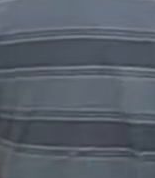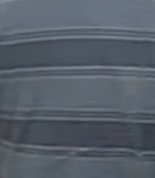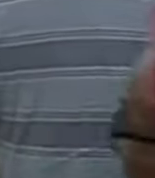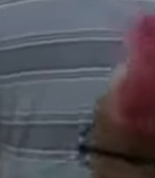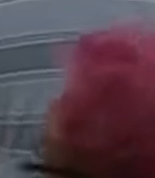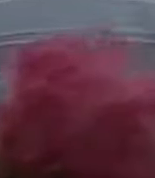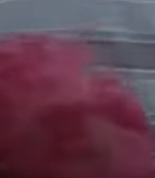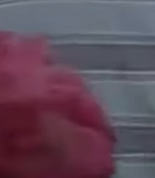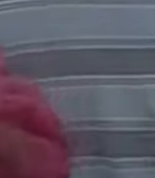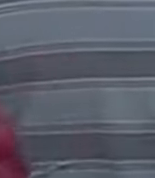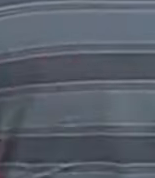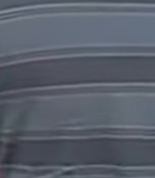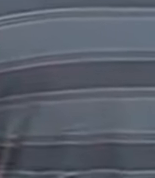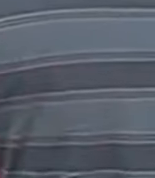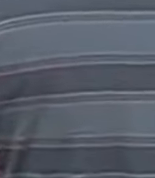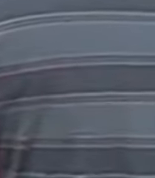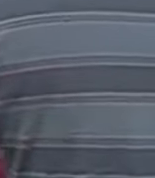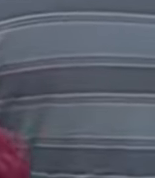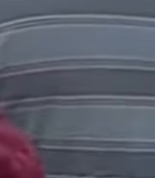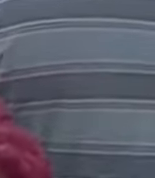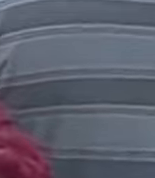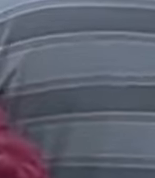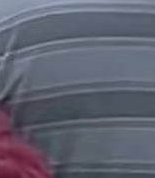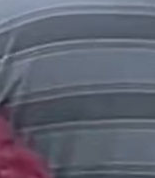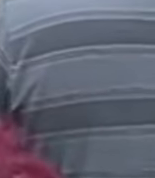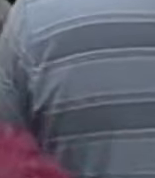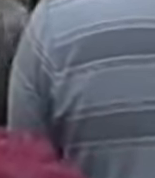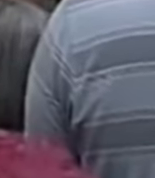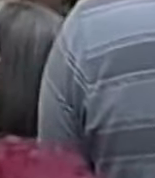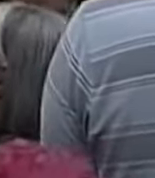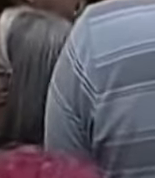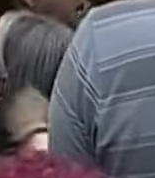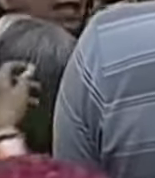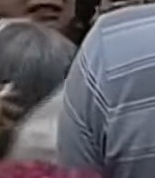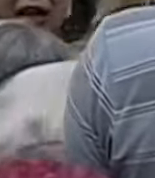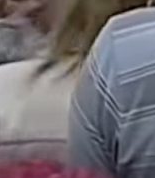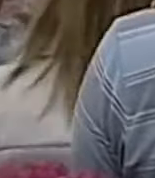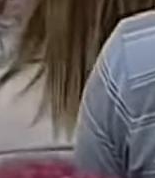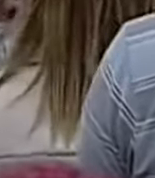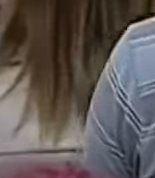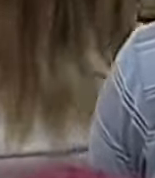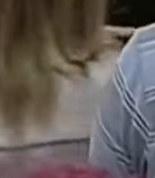hora desde el Salón Boyacá del Palacio de Miraflores, y con ello vamos a despedir esta transmisión.